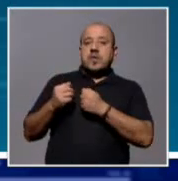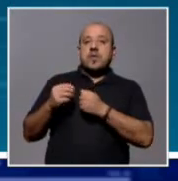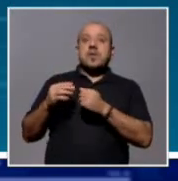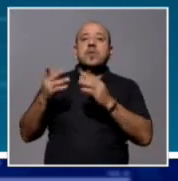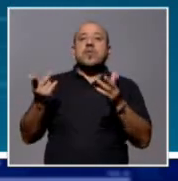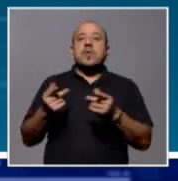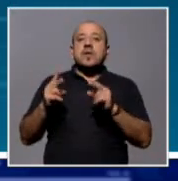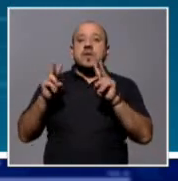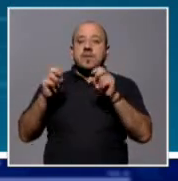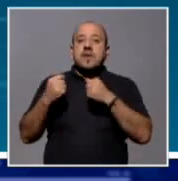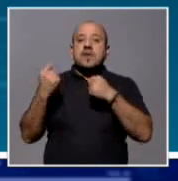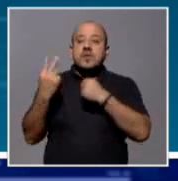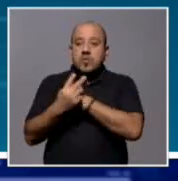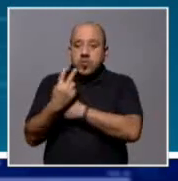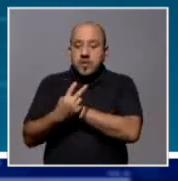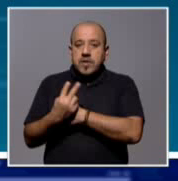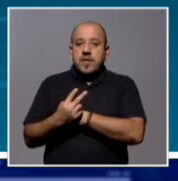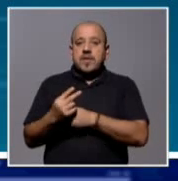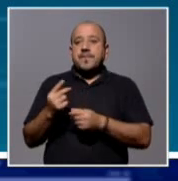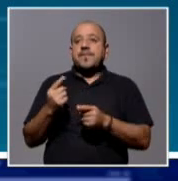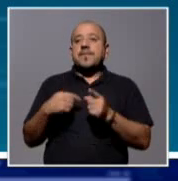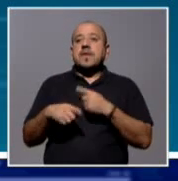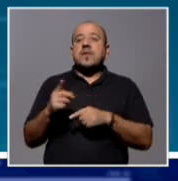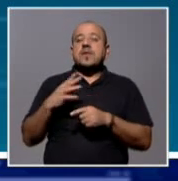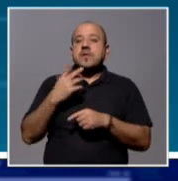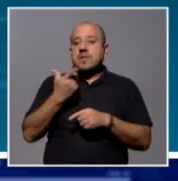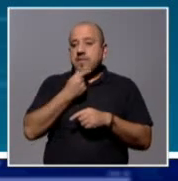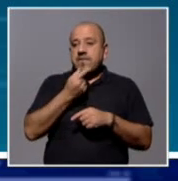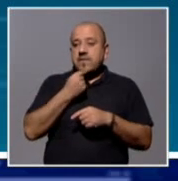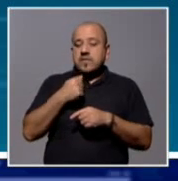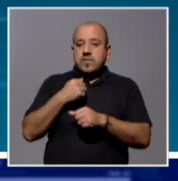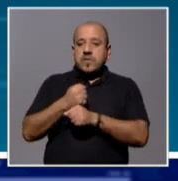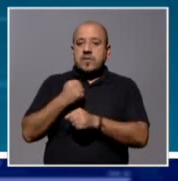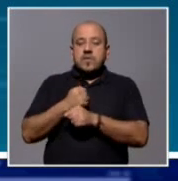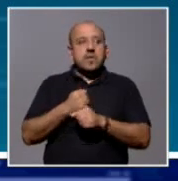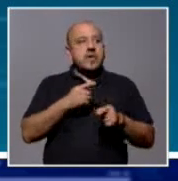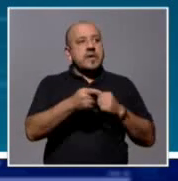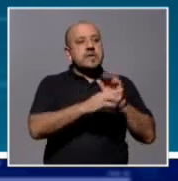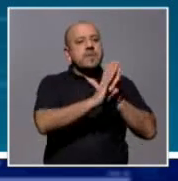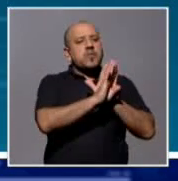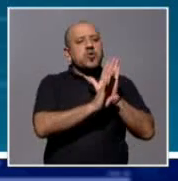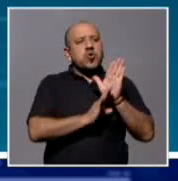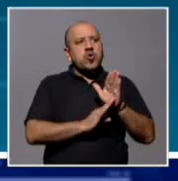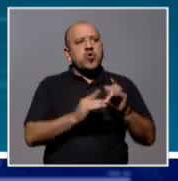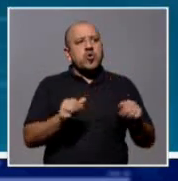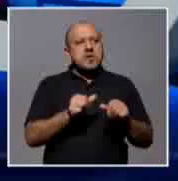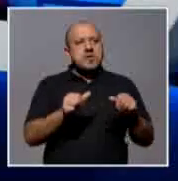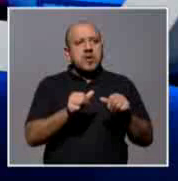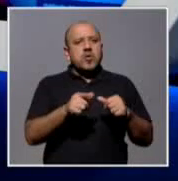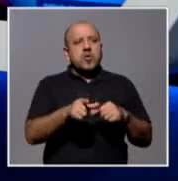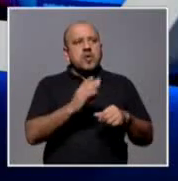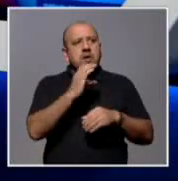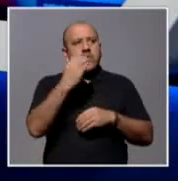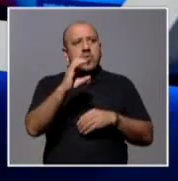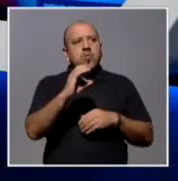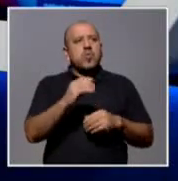comillas, seguridad y bueno, y nos hace más fácil la tarea. ¿Y ese protocolo lo armaron desde el club? ¿Lo